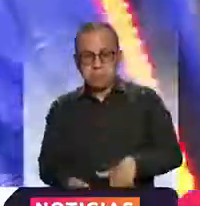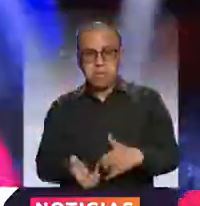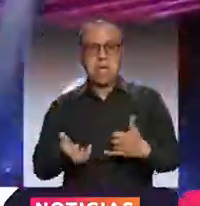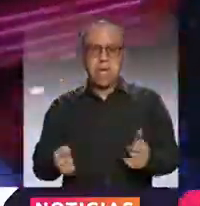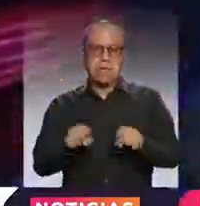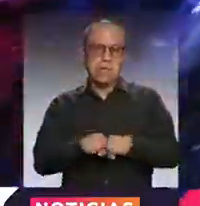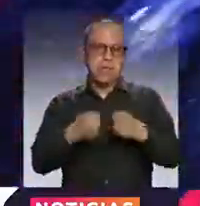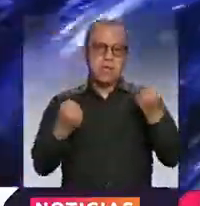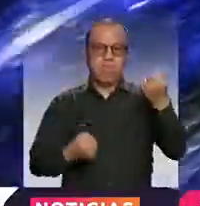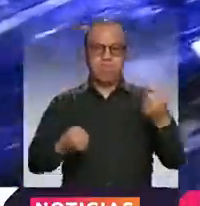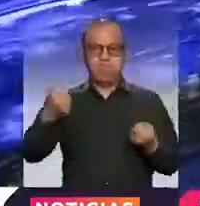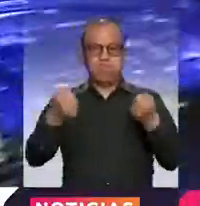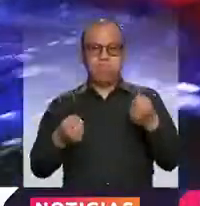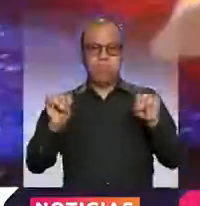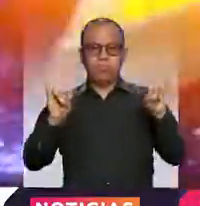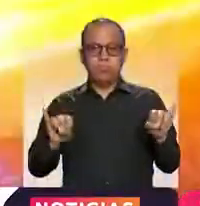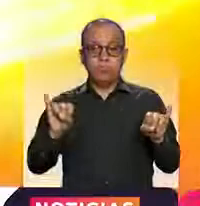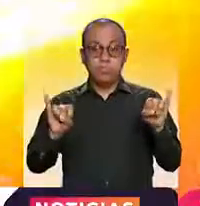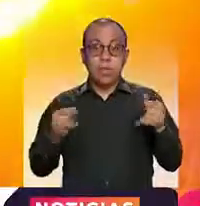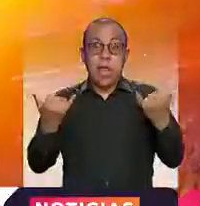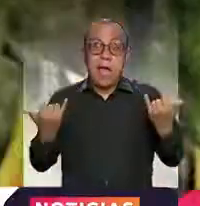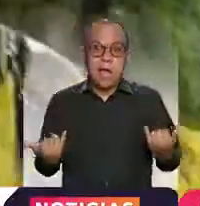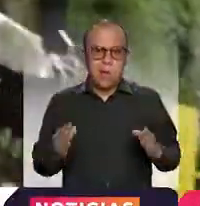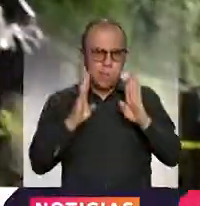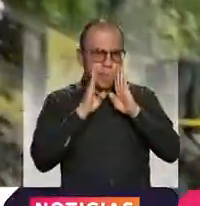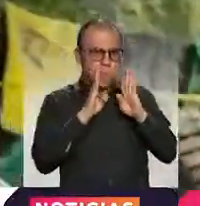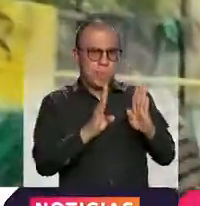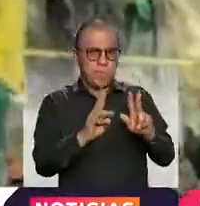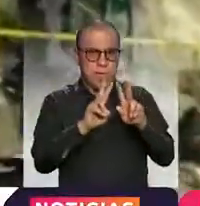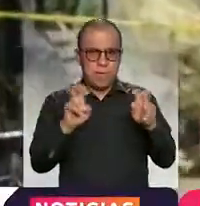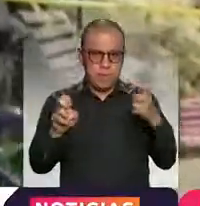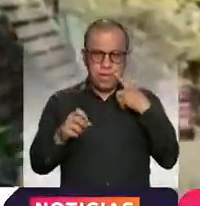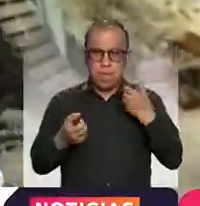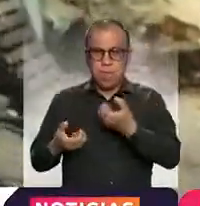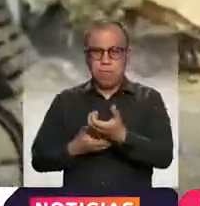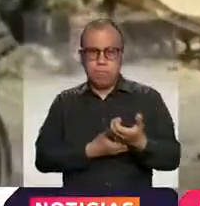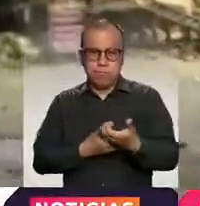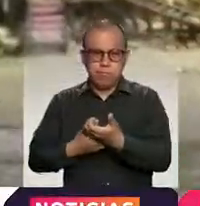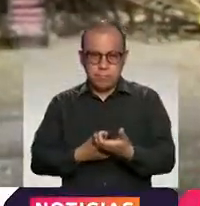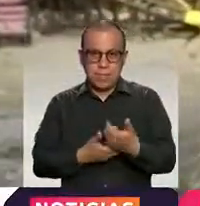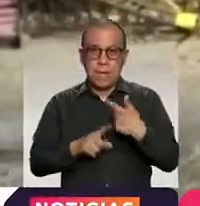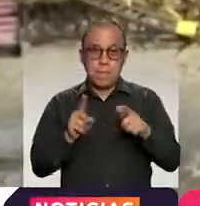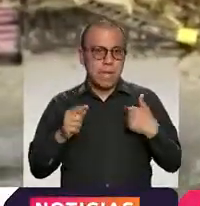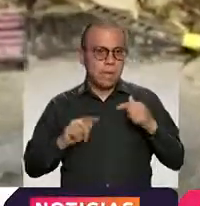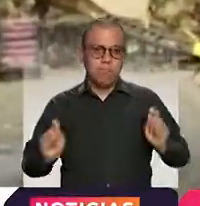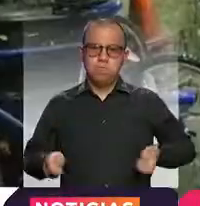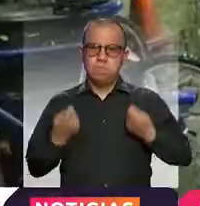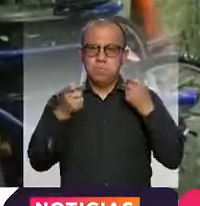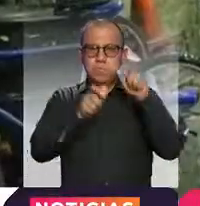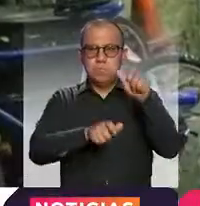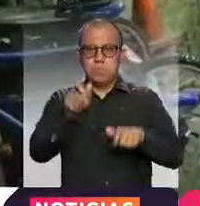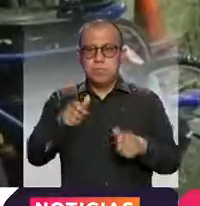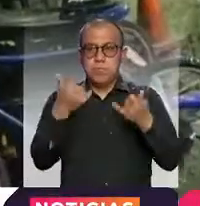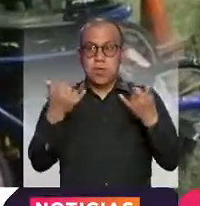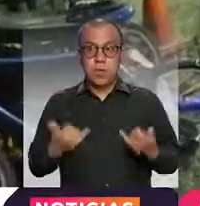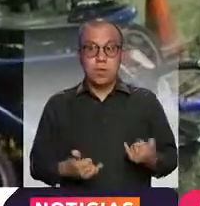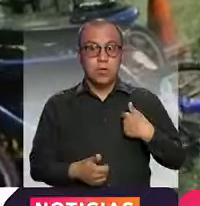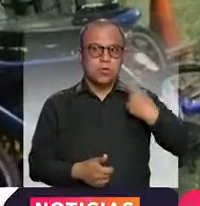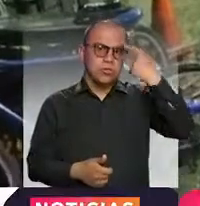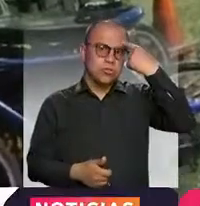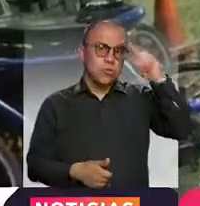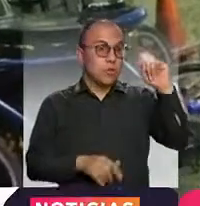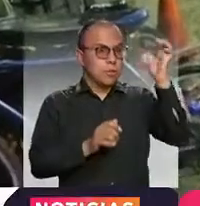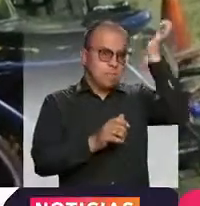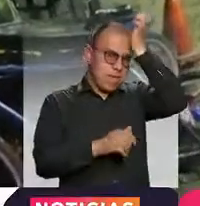un camión. En la emergencia, que fue atendida por el IDIGER y los bomberos, no hubo heridos. Vamos aquí tantico cuando se nos